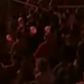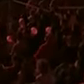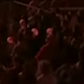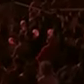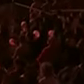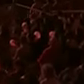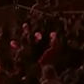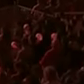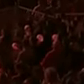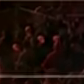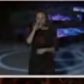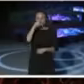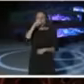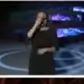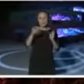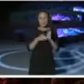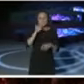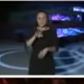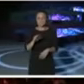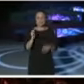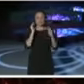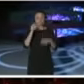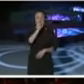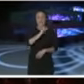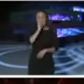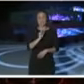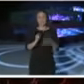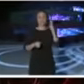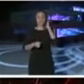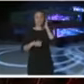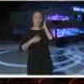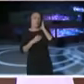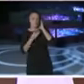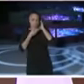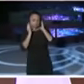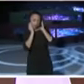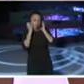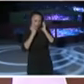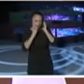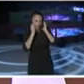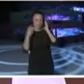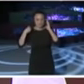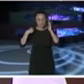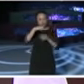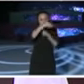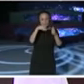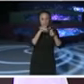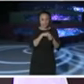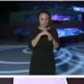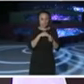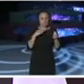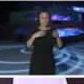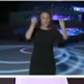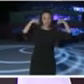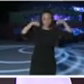...23 de julio de 2015... Juan Luis Guerra actúa en Las Palmas de Gran Canaria. El día 24 llega temprano a Tenerife para preparar su concierto del